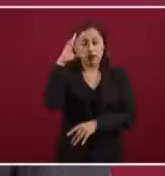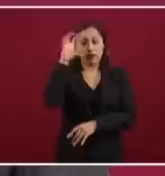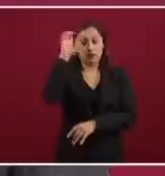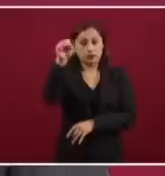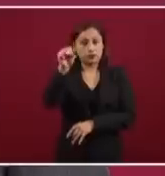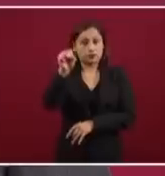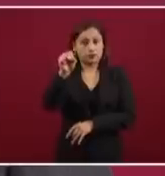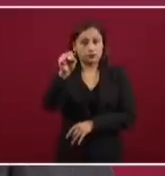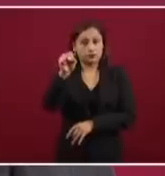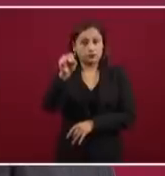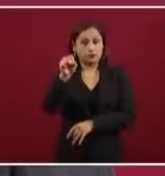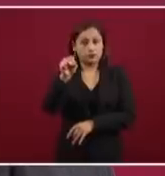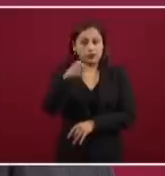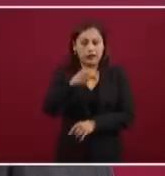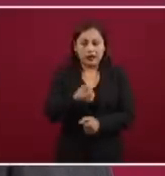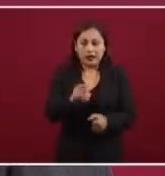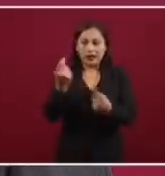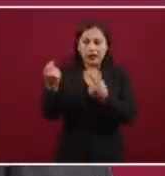completamente,